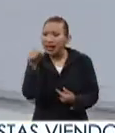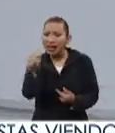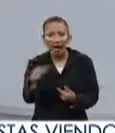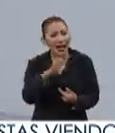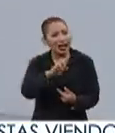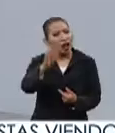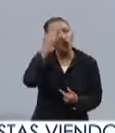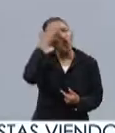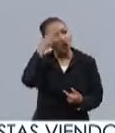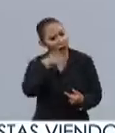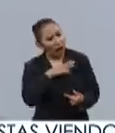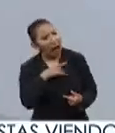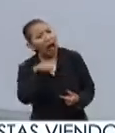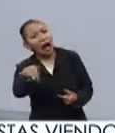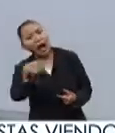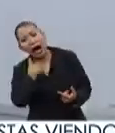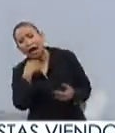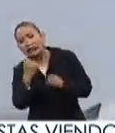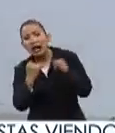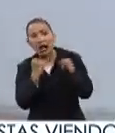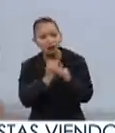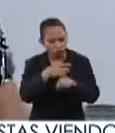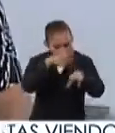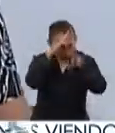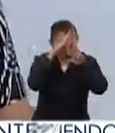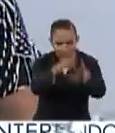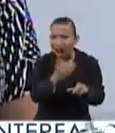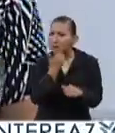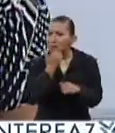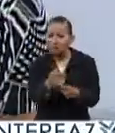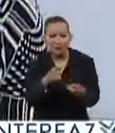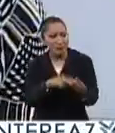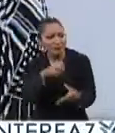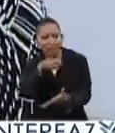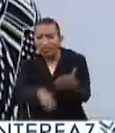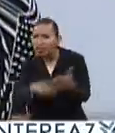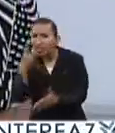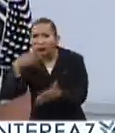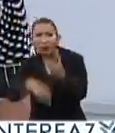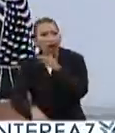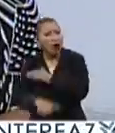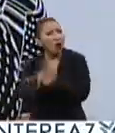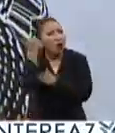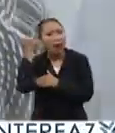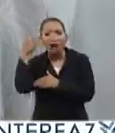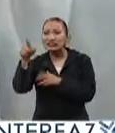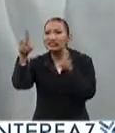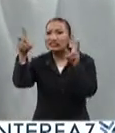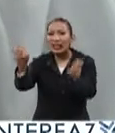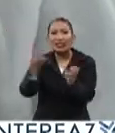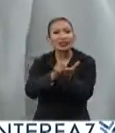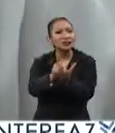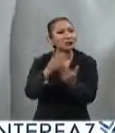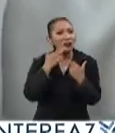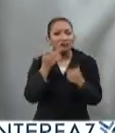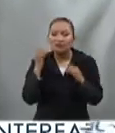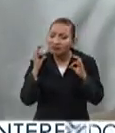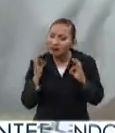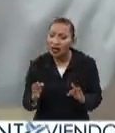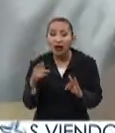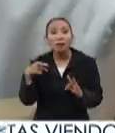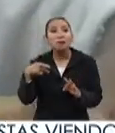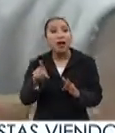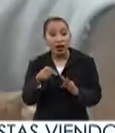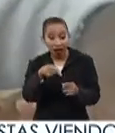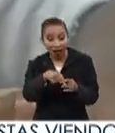que reconozcamos el marco internacional, estuvo muy bien la reforma de 2011 en materia de derechos humanos. Sin